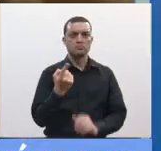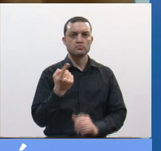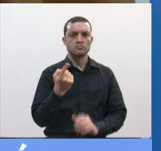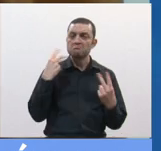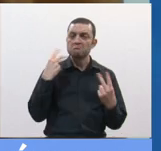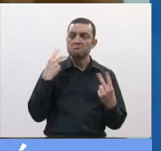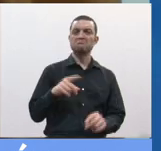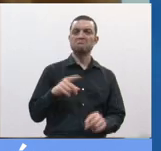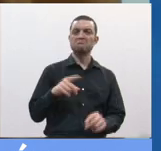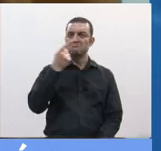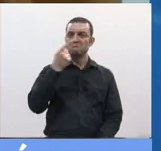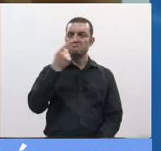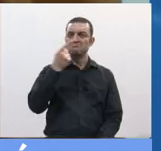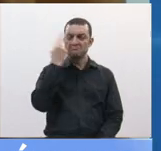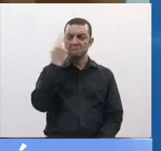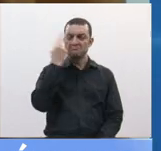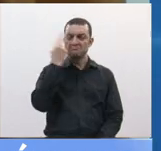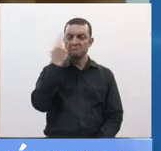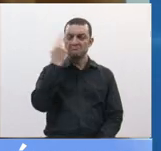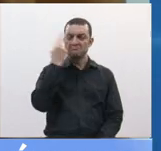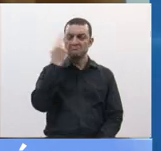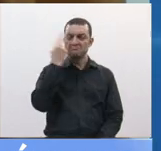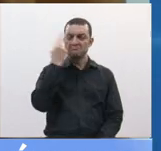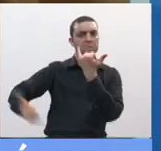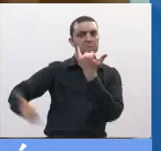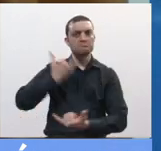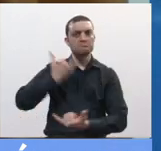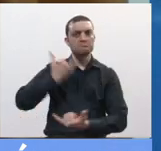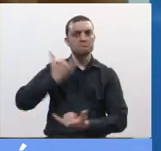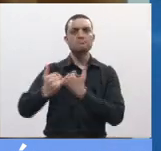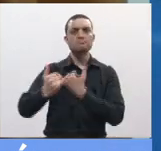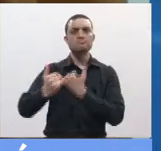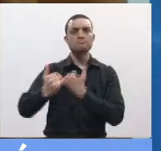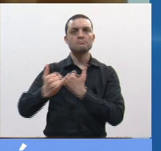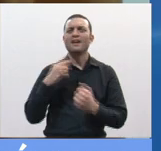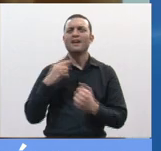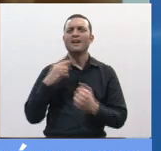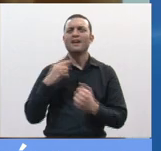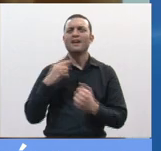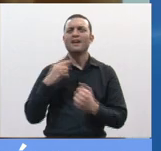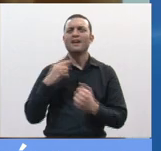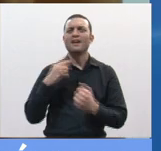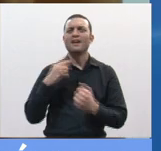estuvo impecable en su presentación. ¿Y cuáles fueron las acusaciones que le hicieron?